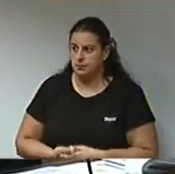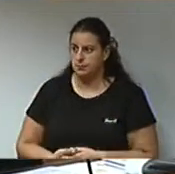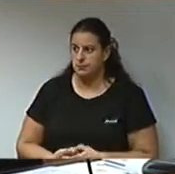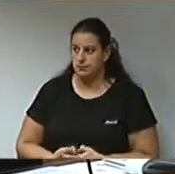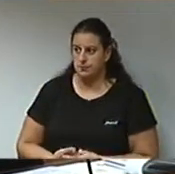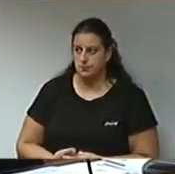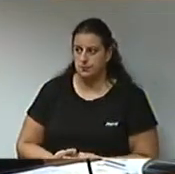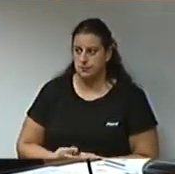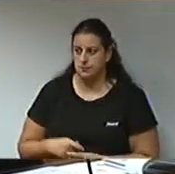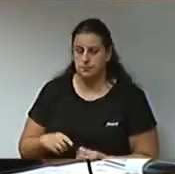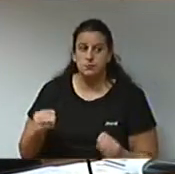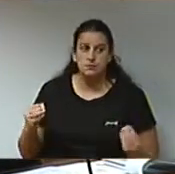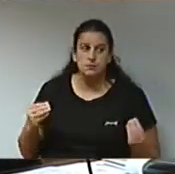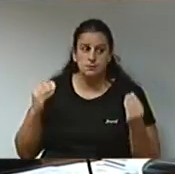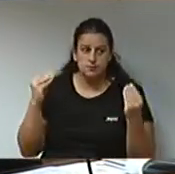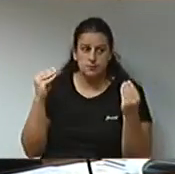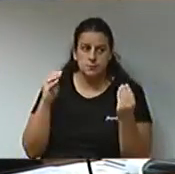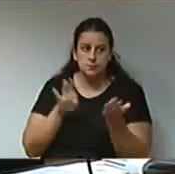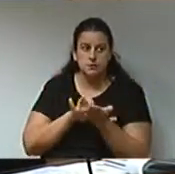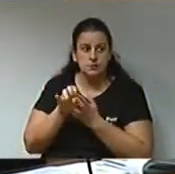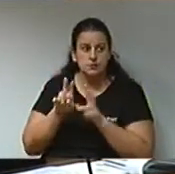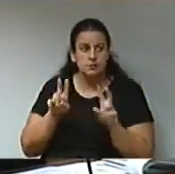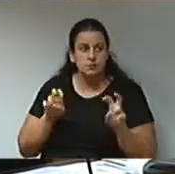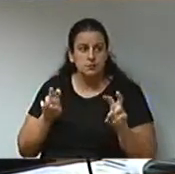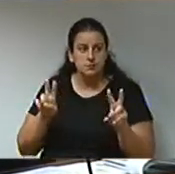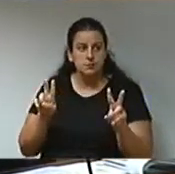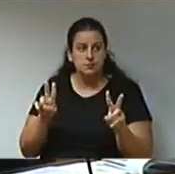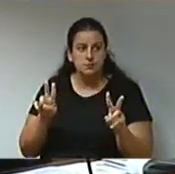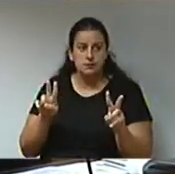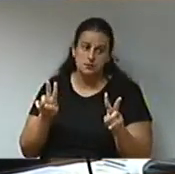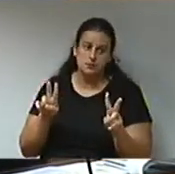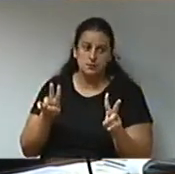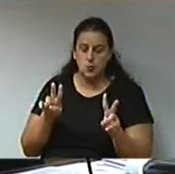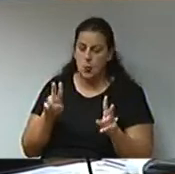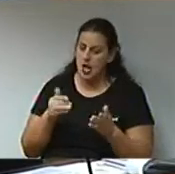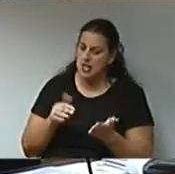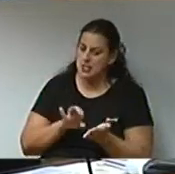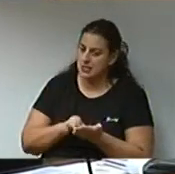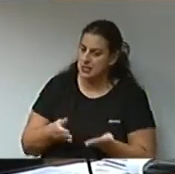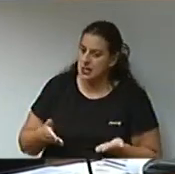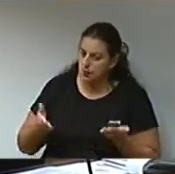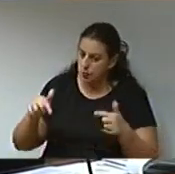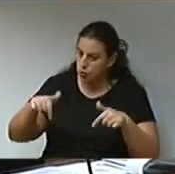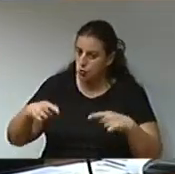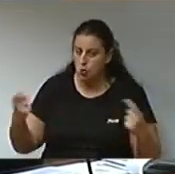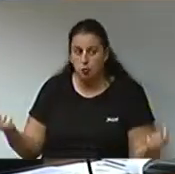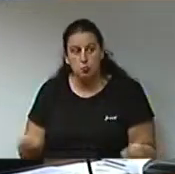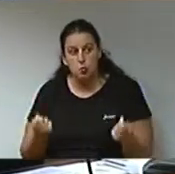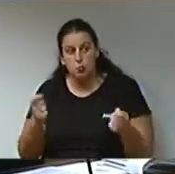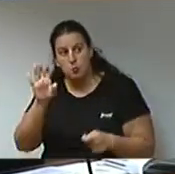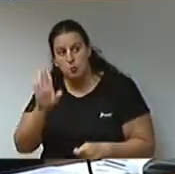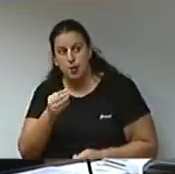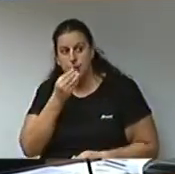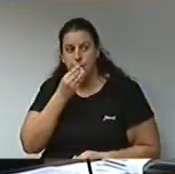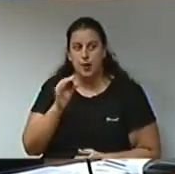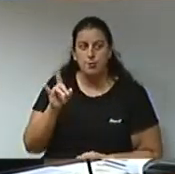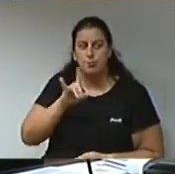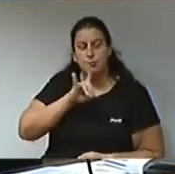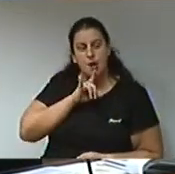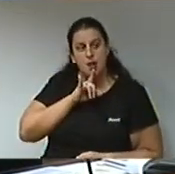está mejorando con nuevos servicios, con una nueva cartera de servicios como la que hoy he anunciado, que no sé si les parece bien o les parece mal, pero hoy hemos